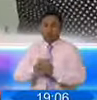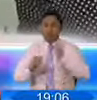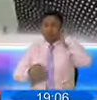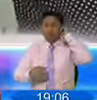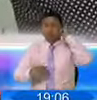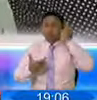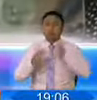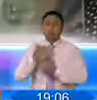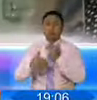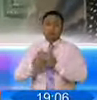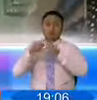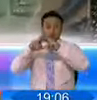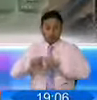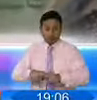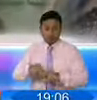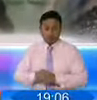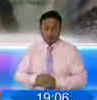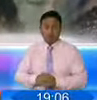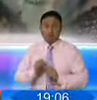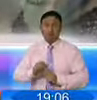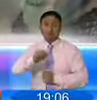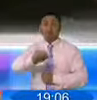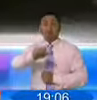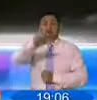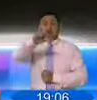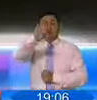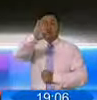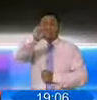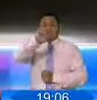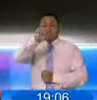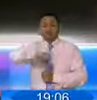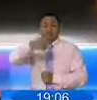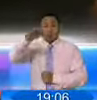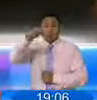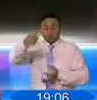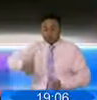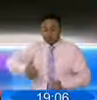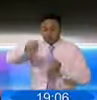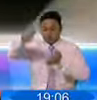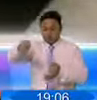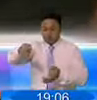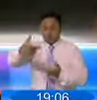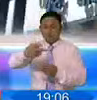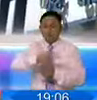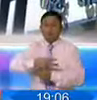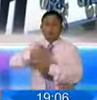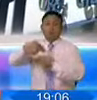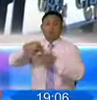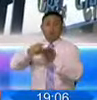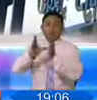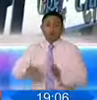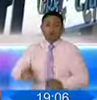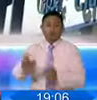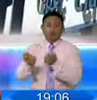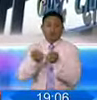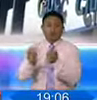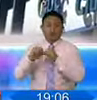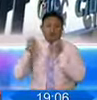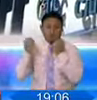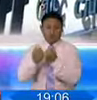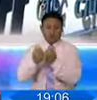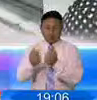proceso de impugnación al baja comer fue la encargada de entregar la documentación en el consejo de participación ciudadana y control social